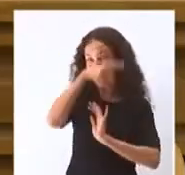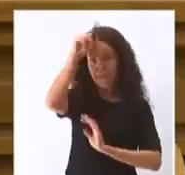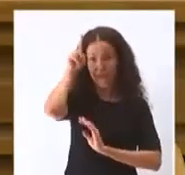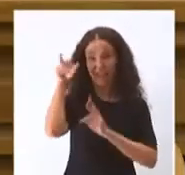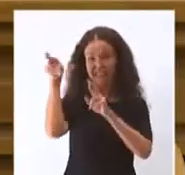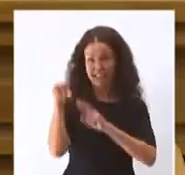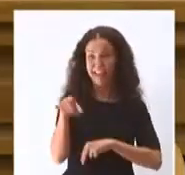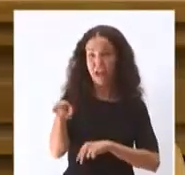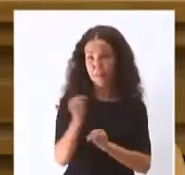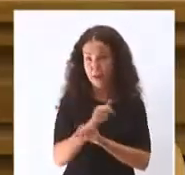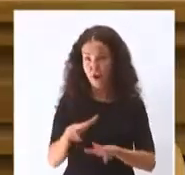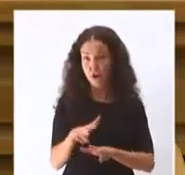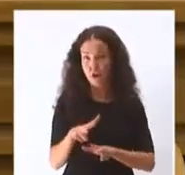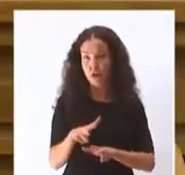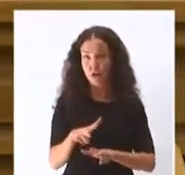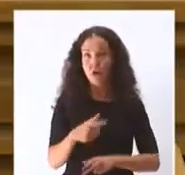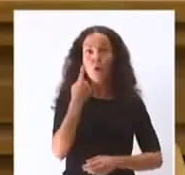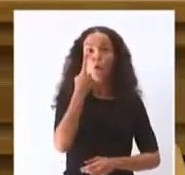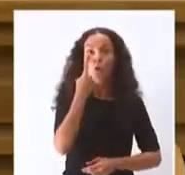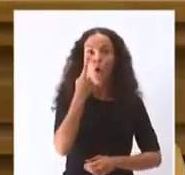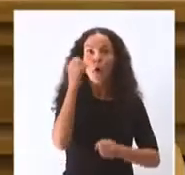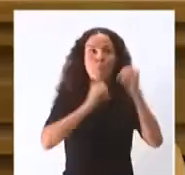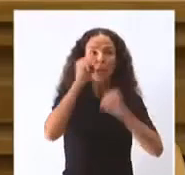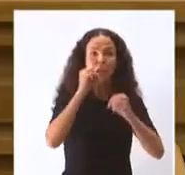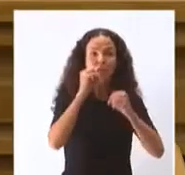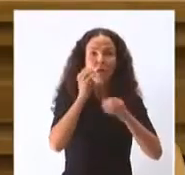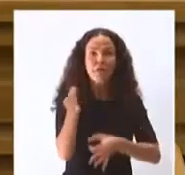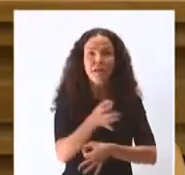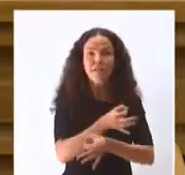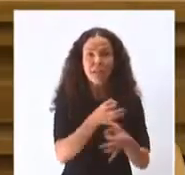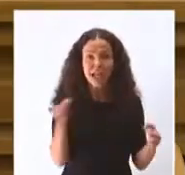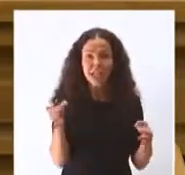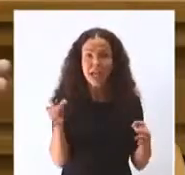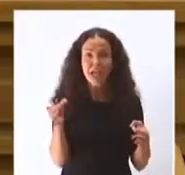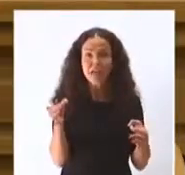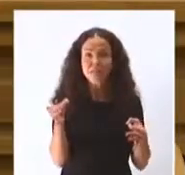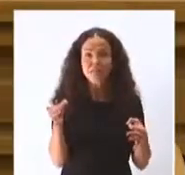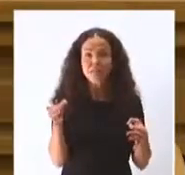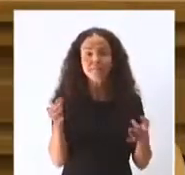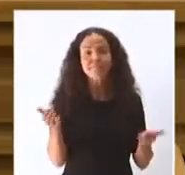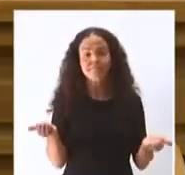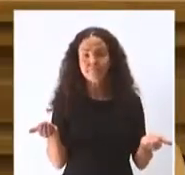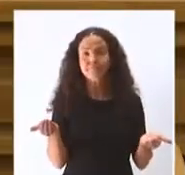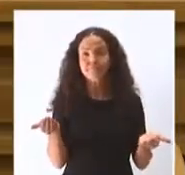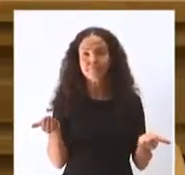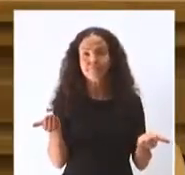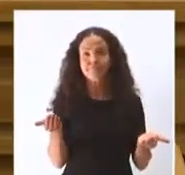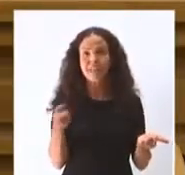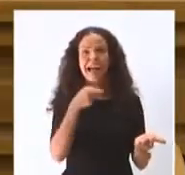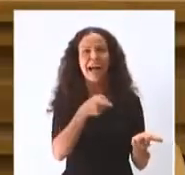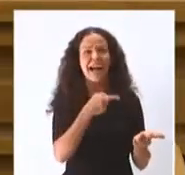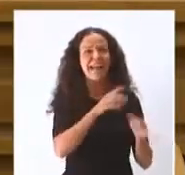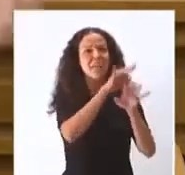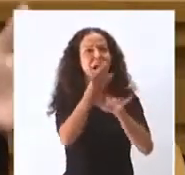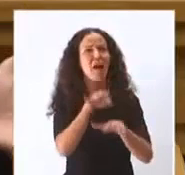sufrido tanto que aunque sea un 1 por ciento de eficacia obviamente siempre sin contraindicaciones nos debemos entre todos y aquí no entrar en demagogia